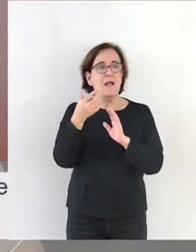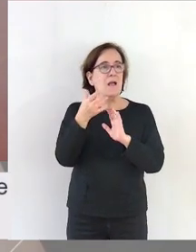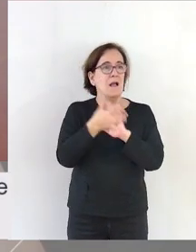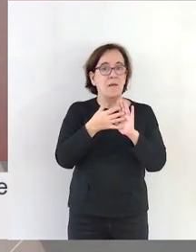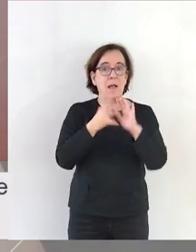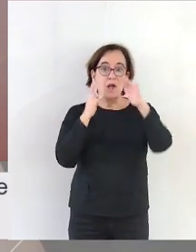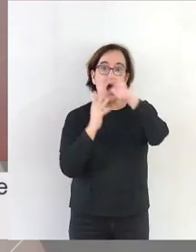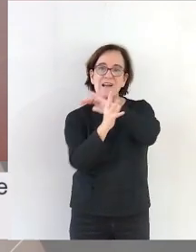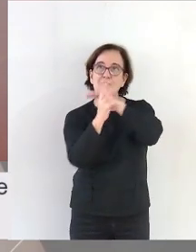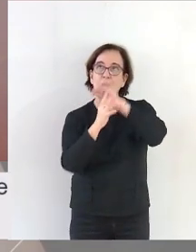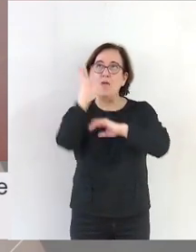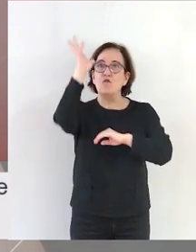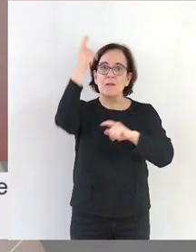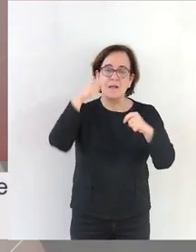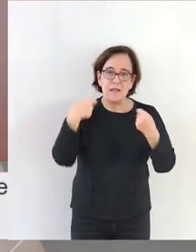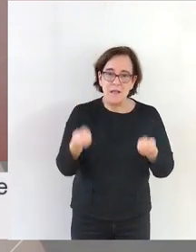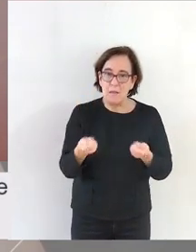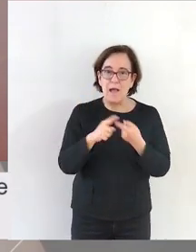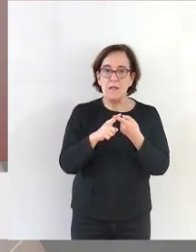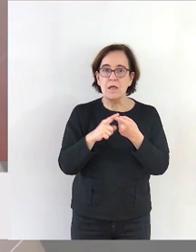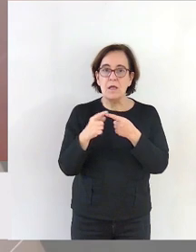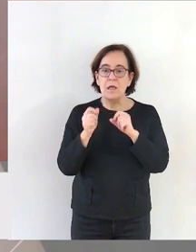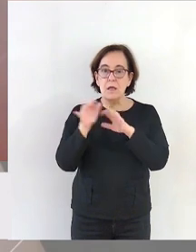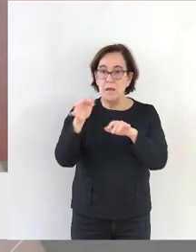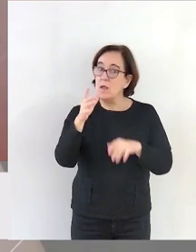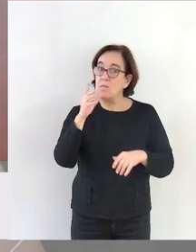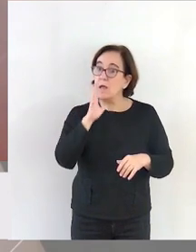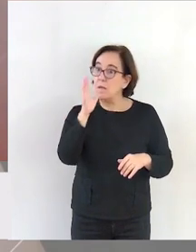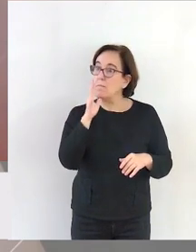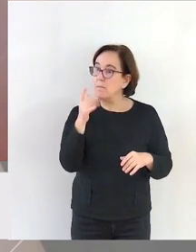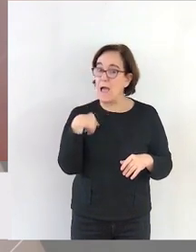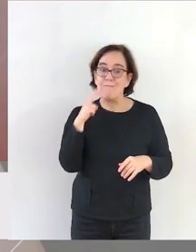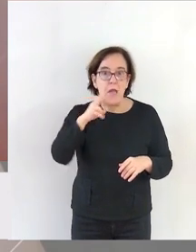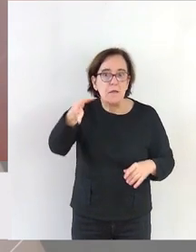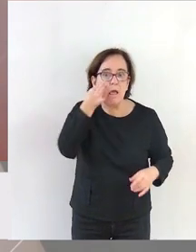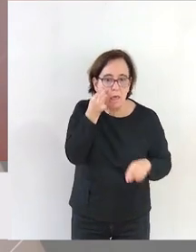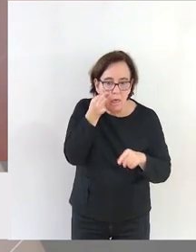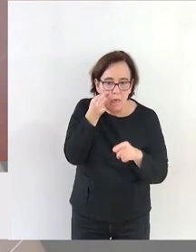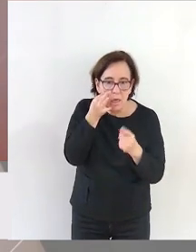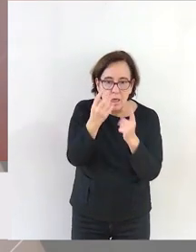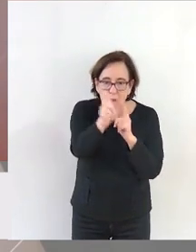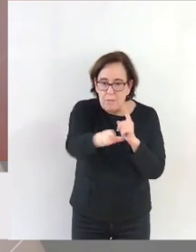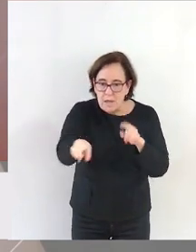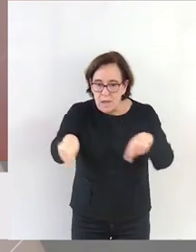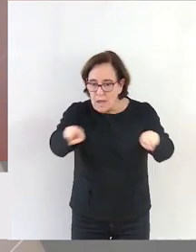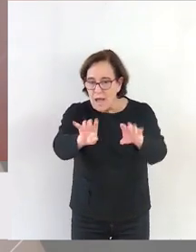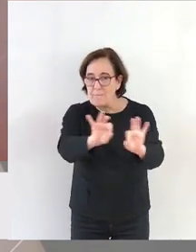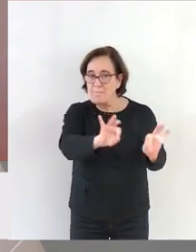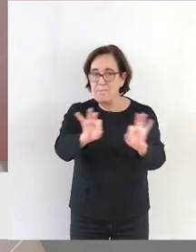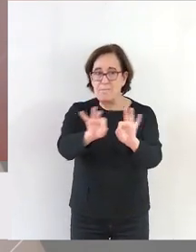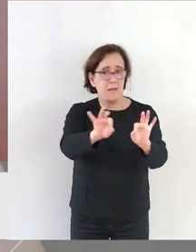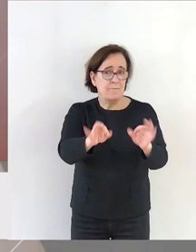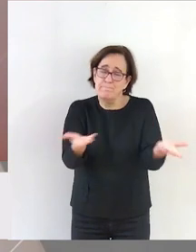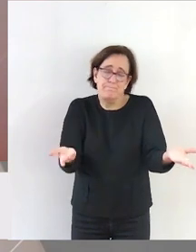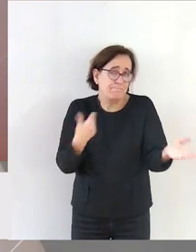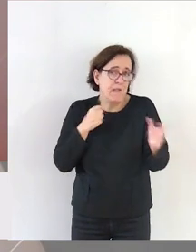refugiados climáticos migraciones climáticas es muy impresionante cuando las ves ves delante las personas que están preparándose para echarse